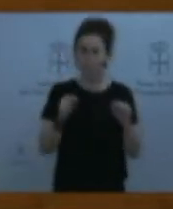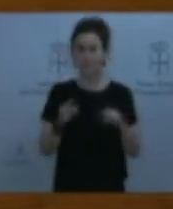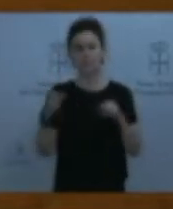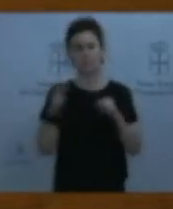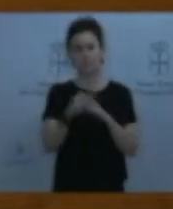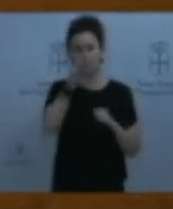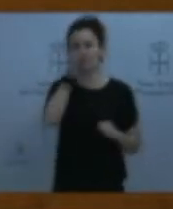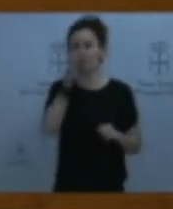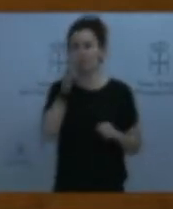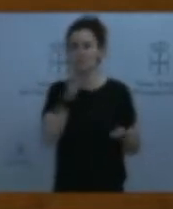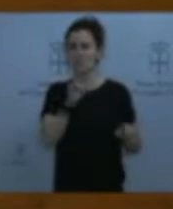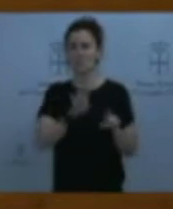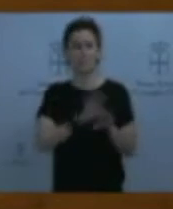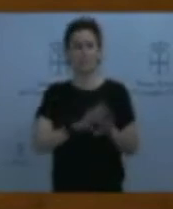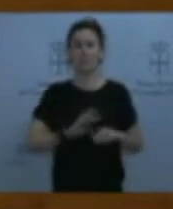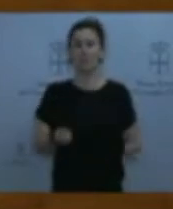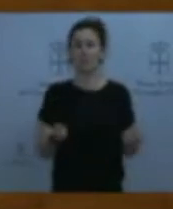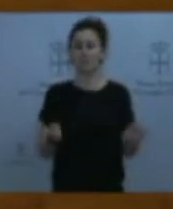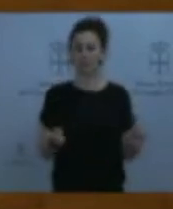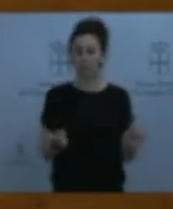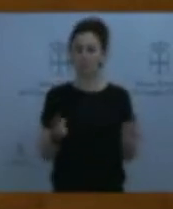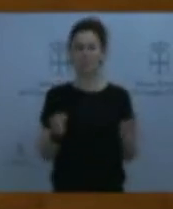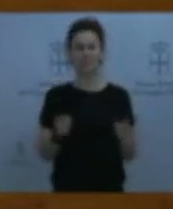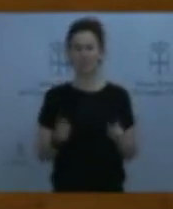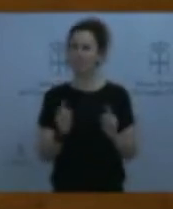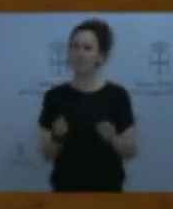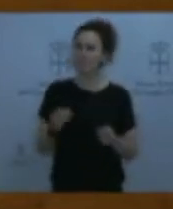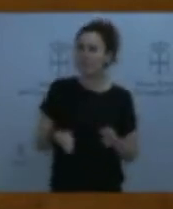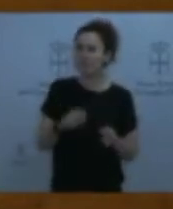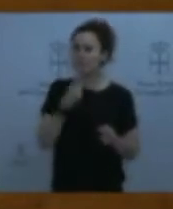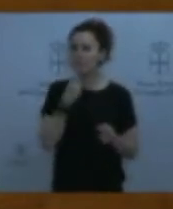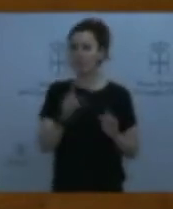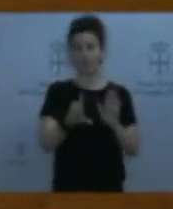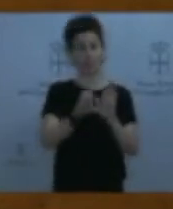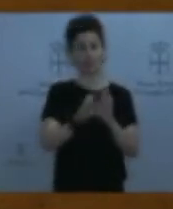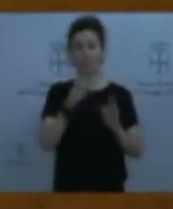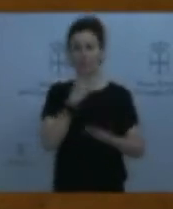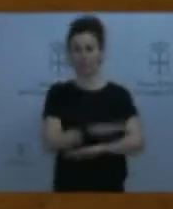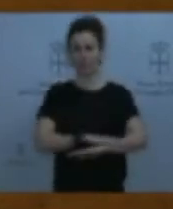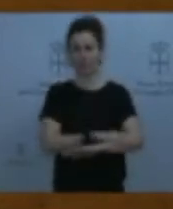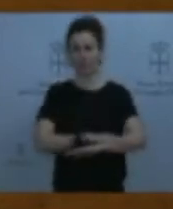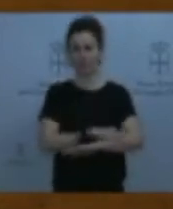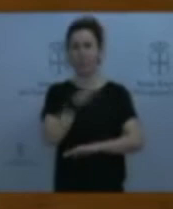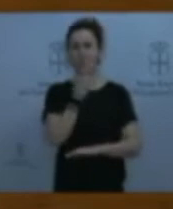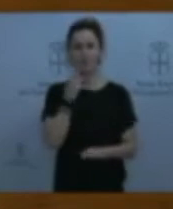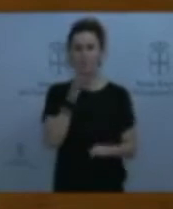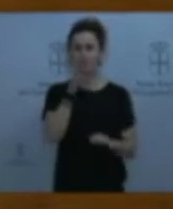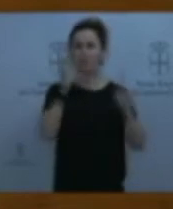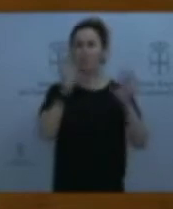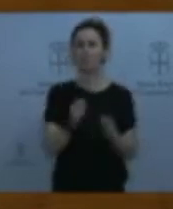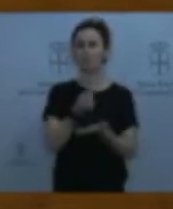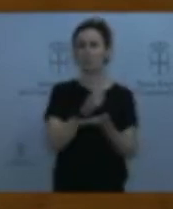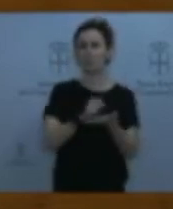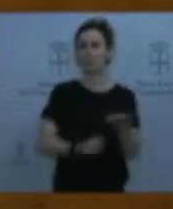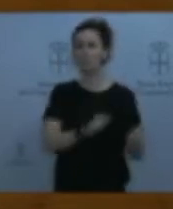añade algo que nos dejó un poco inquietados, ¿no? Diciendo: la ley dice que la Administración no puede requerir otros compromisos que los tasados por ley a administradores privados,